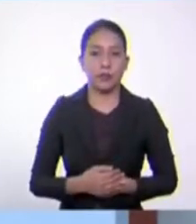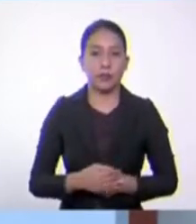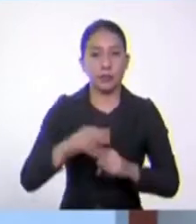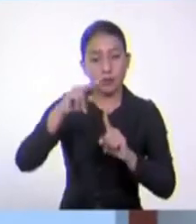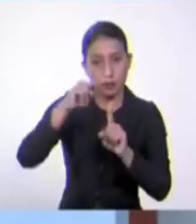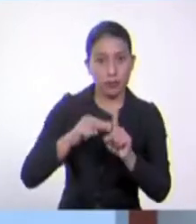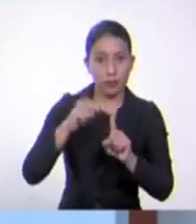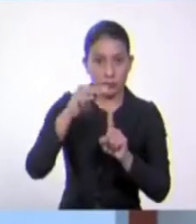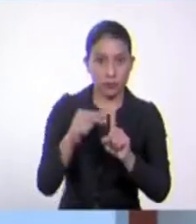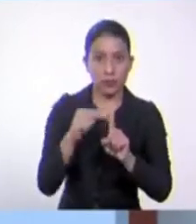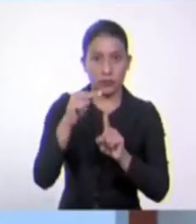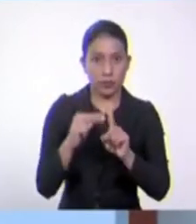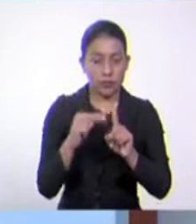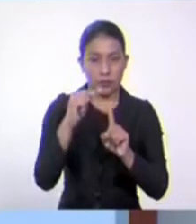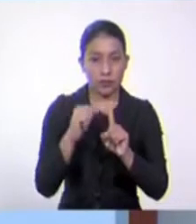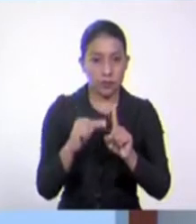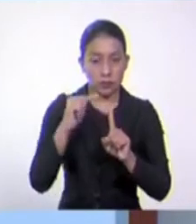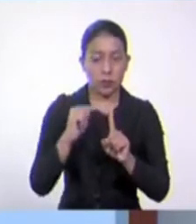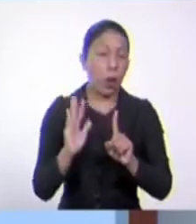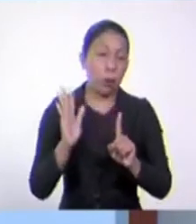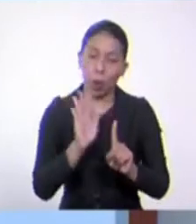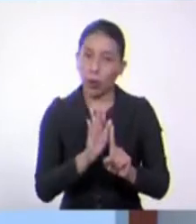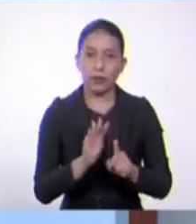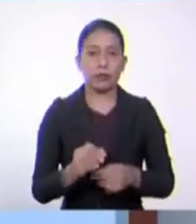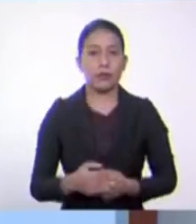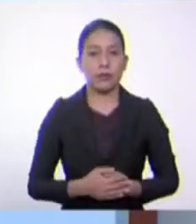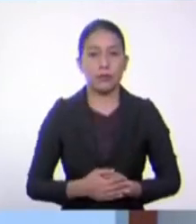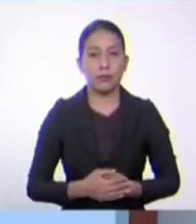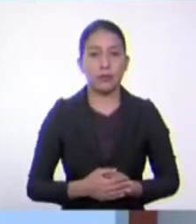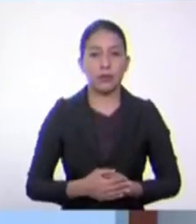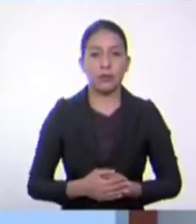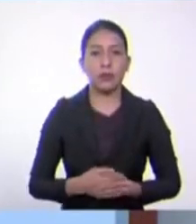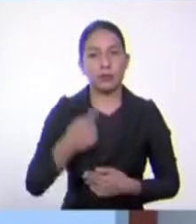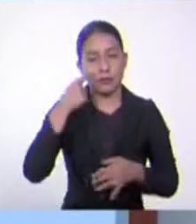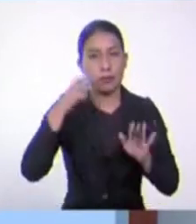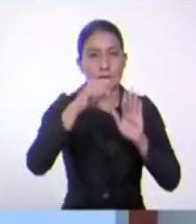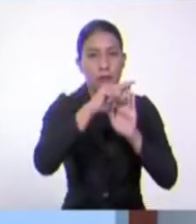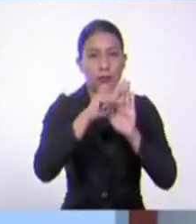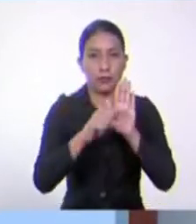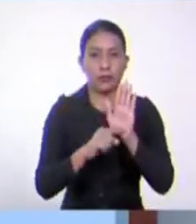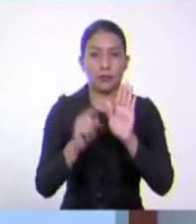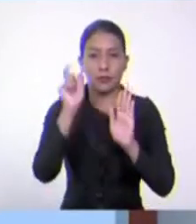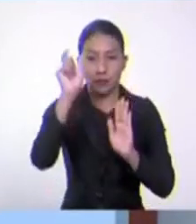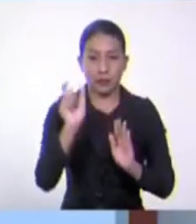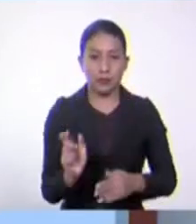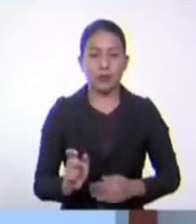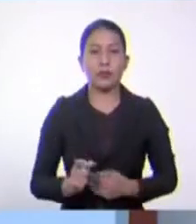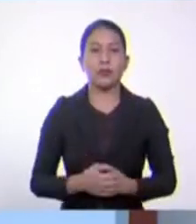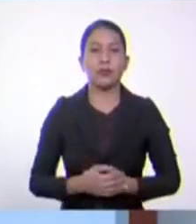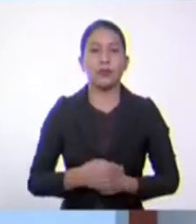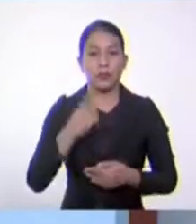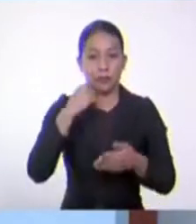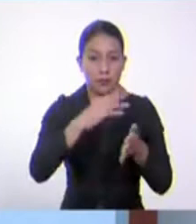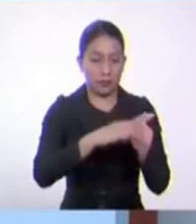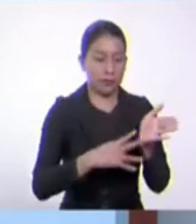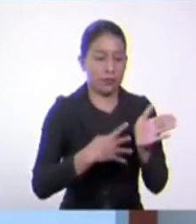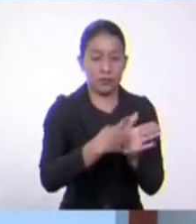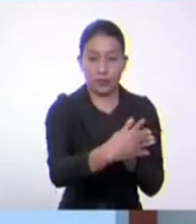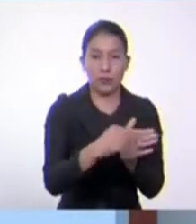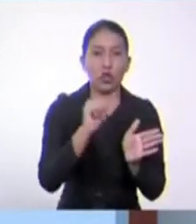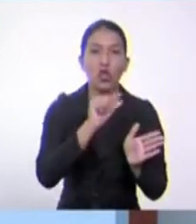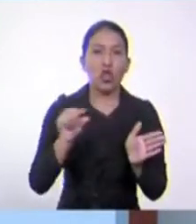una característica o propiedad. Tenemos una lista de palabras faltantes y en este cuadro tenemos